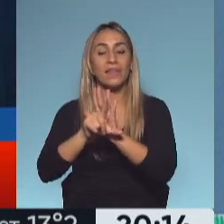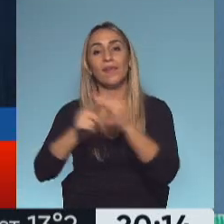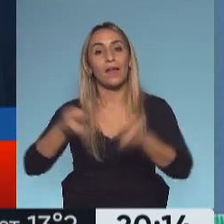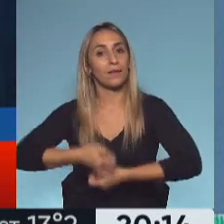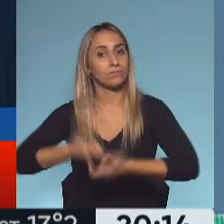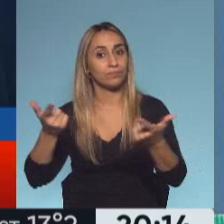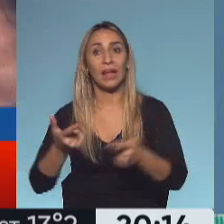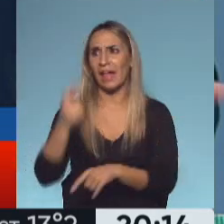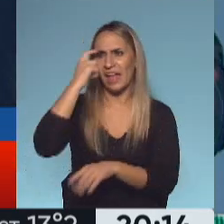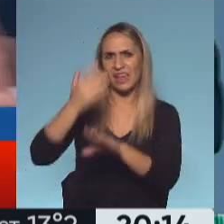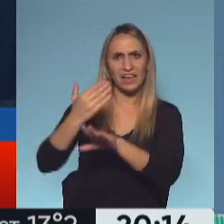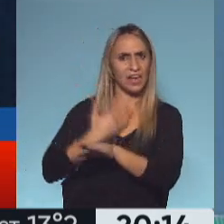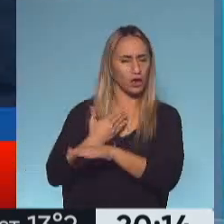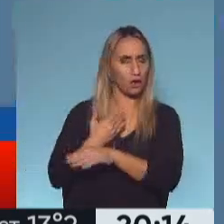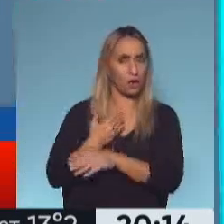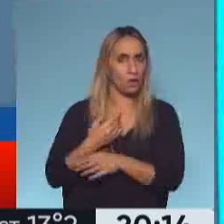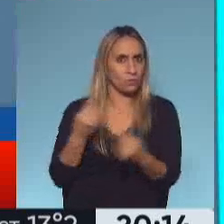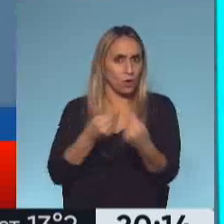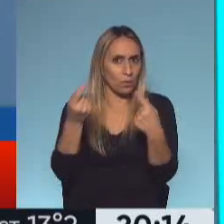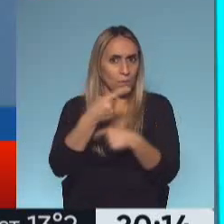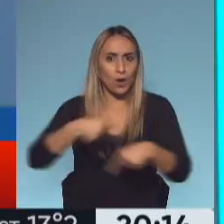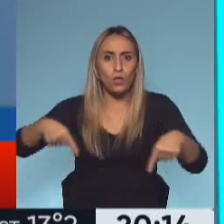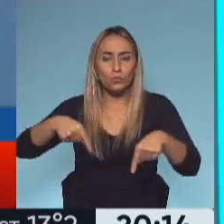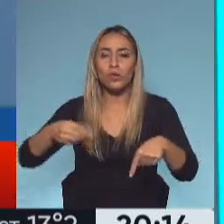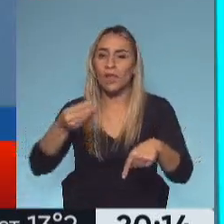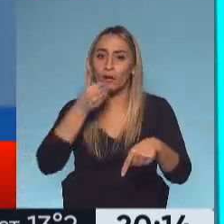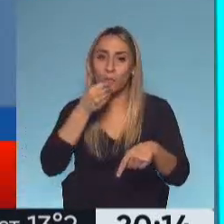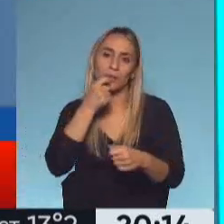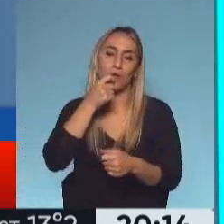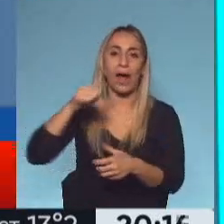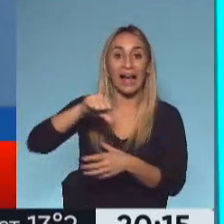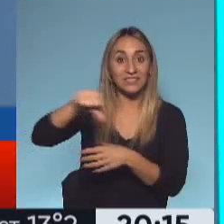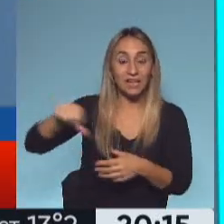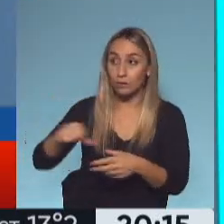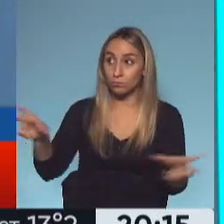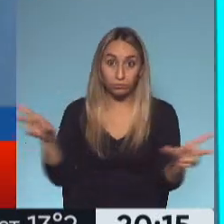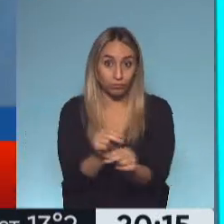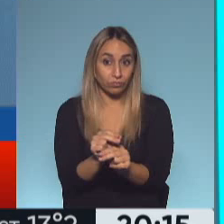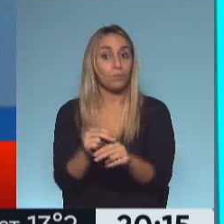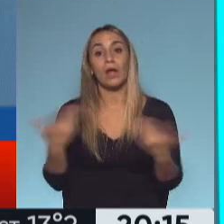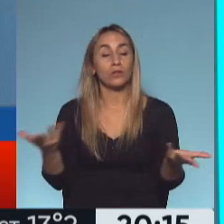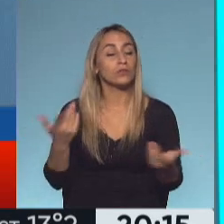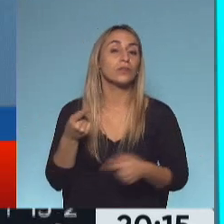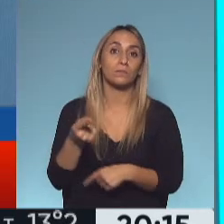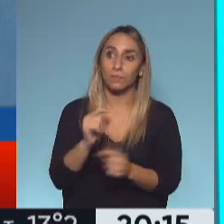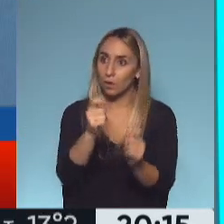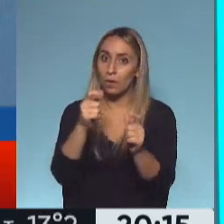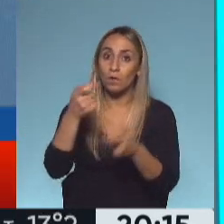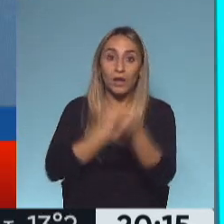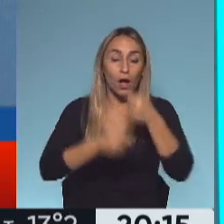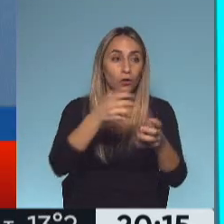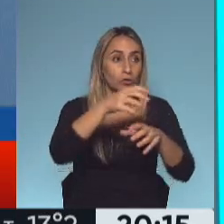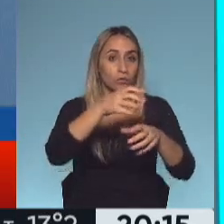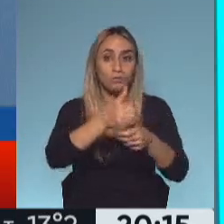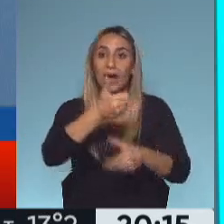enero hubo un faltante muy importante de un producto de consumo masivo como fue el aceite, sobre una imputación, una serie de acciones y